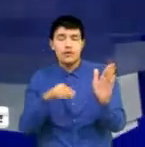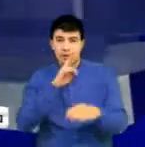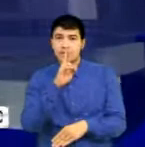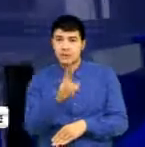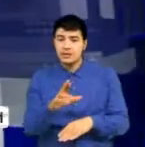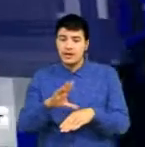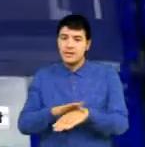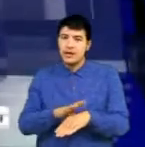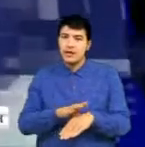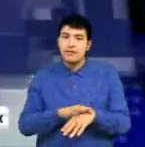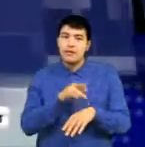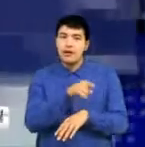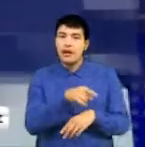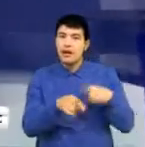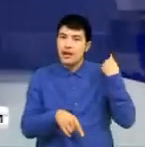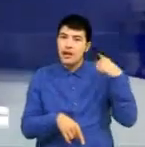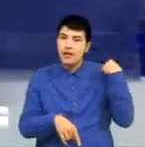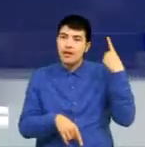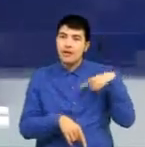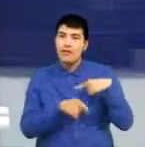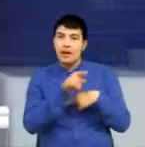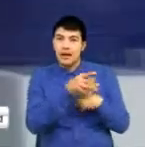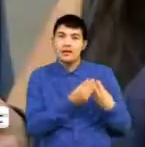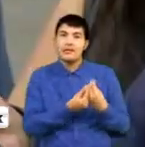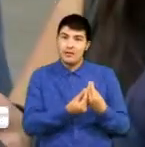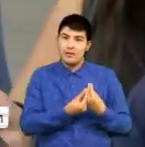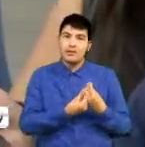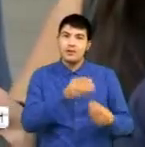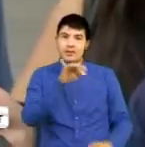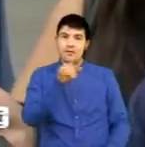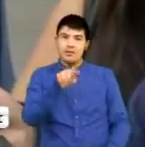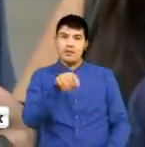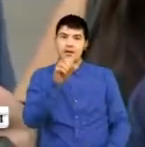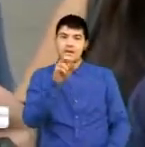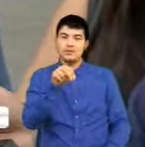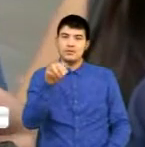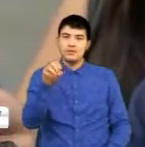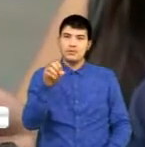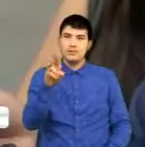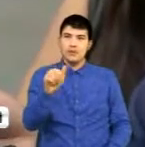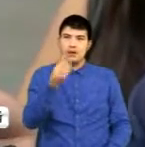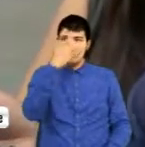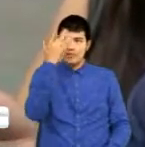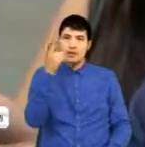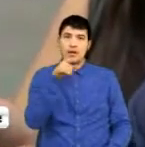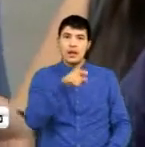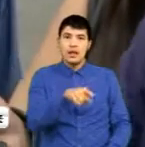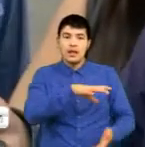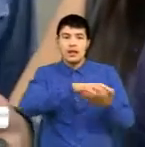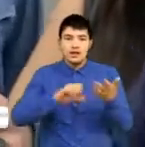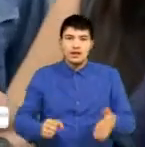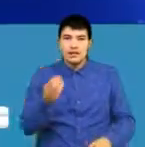médico, el que va loco va a ser el concejal Wilson Mora, porque le quitamos las